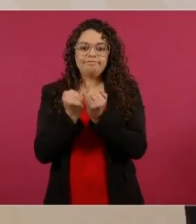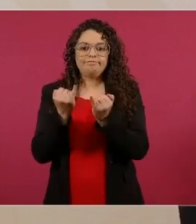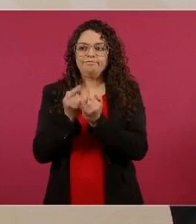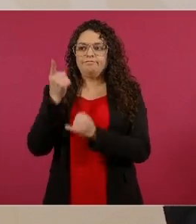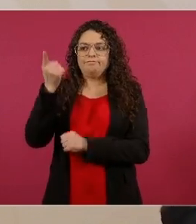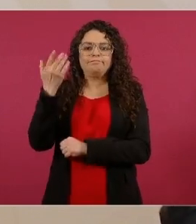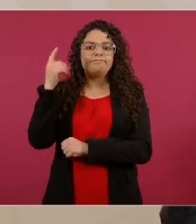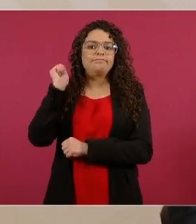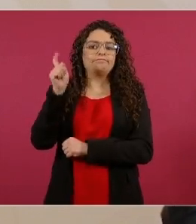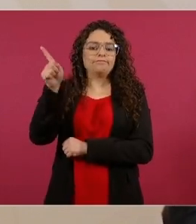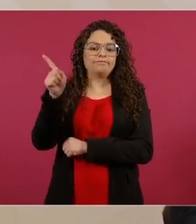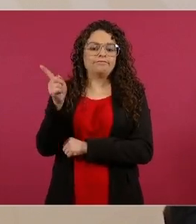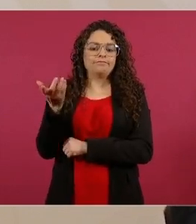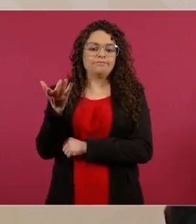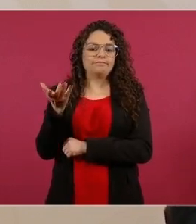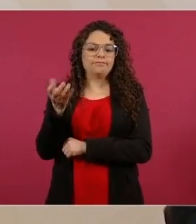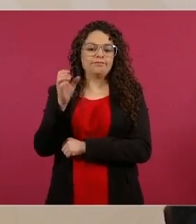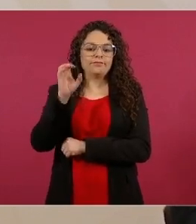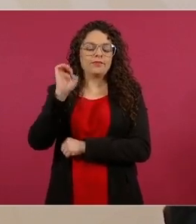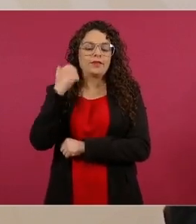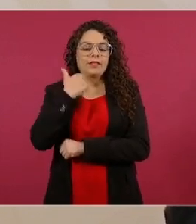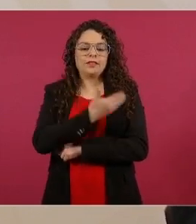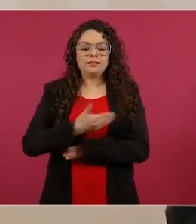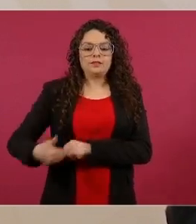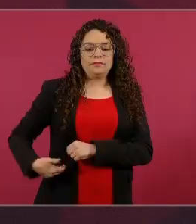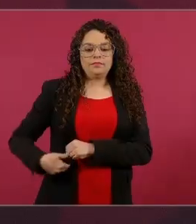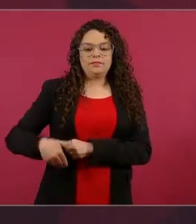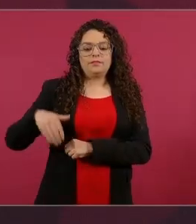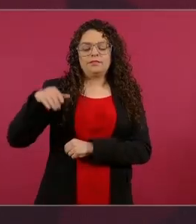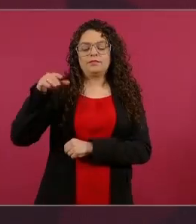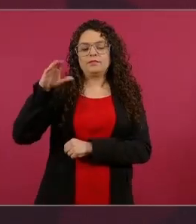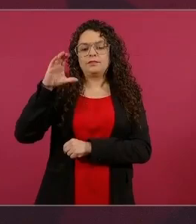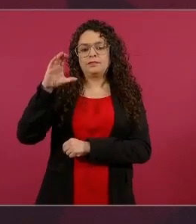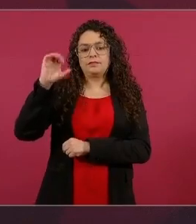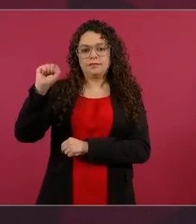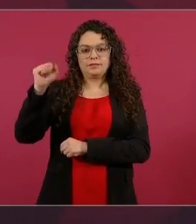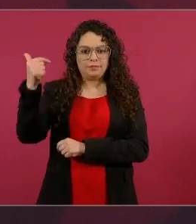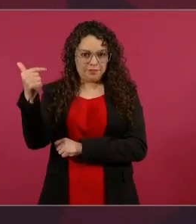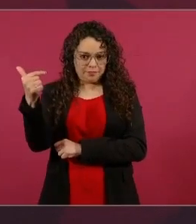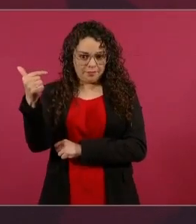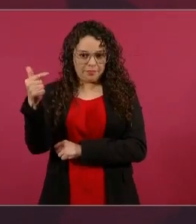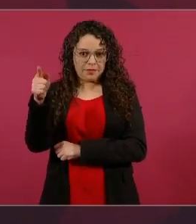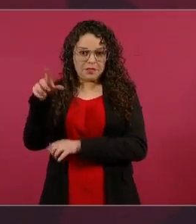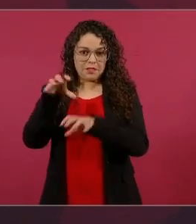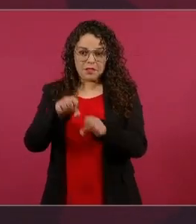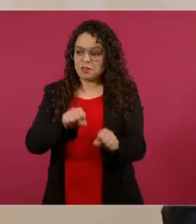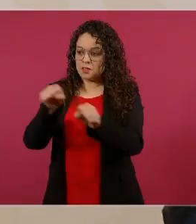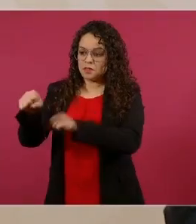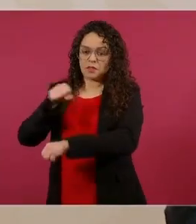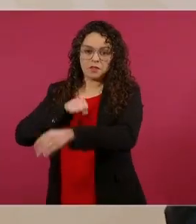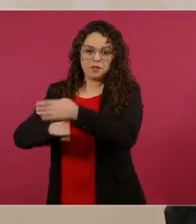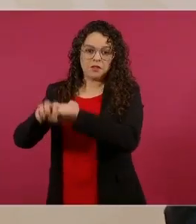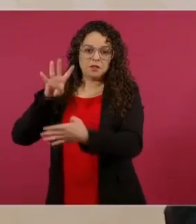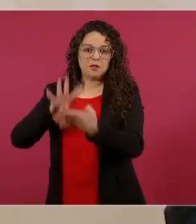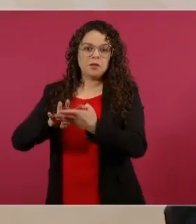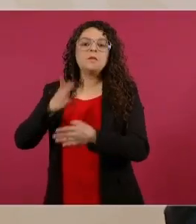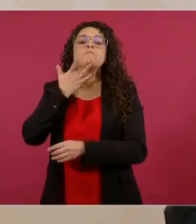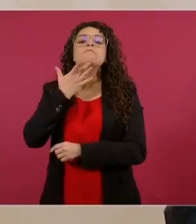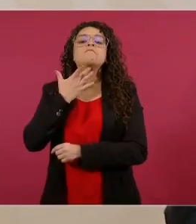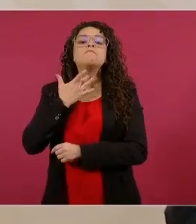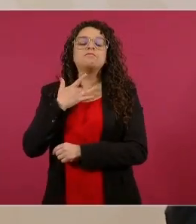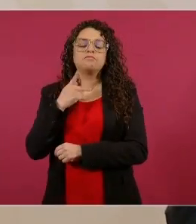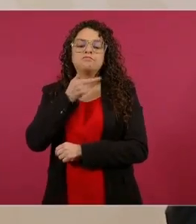Salinas que metió a la cárcel al dirigente petrolero y luego terminó siendo uno de los gobiernos